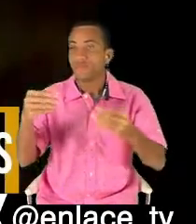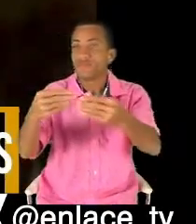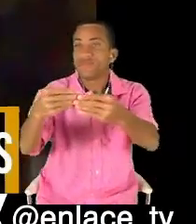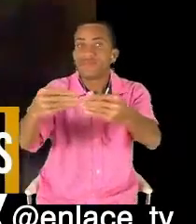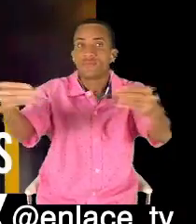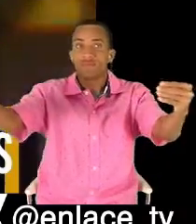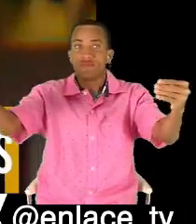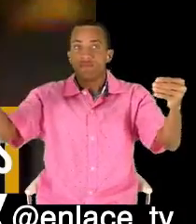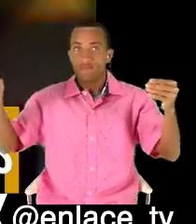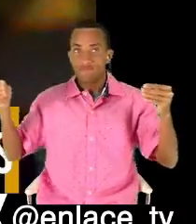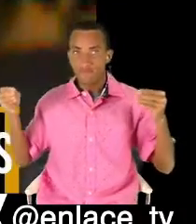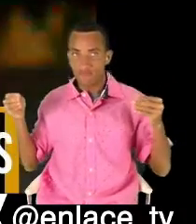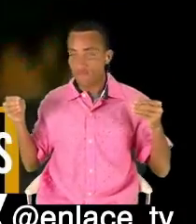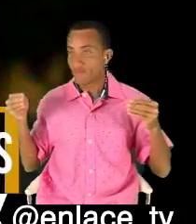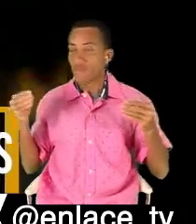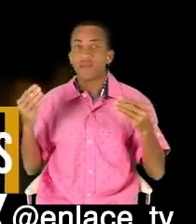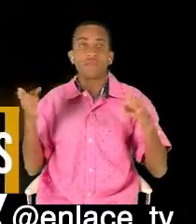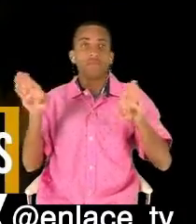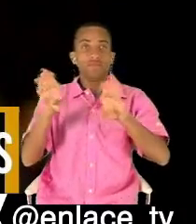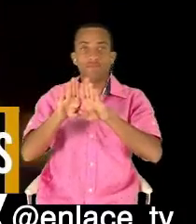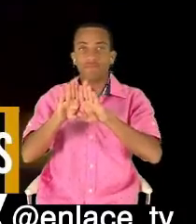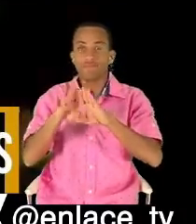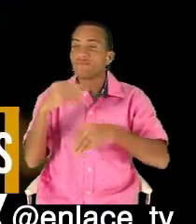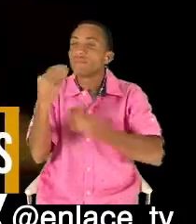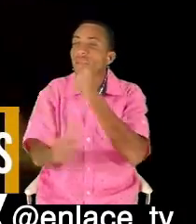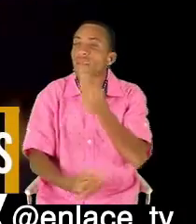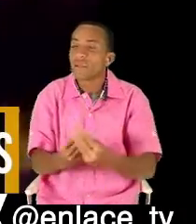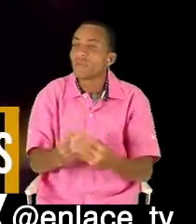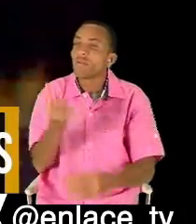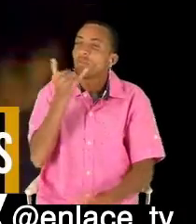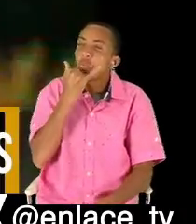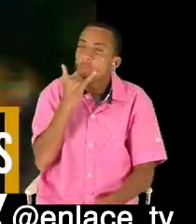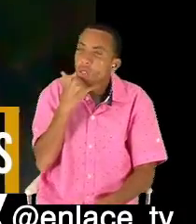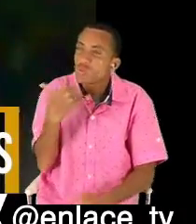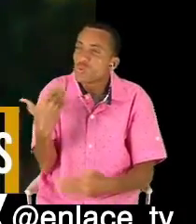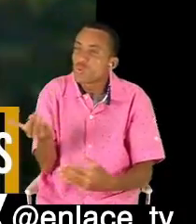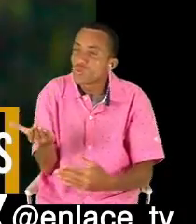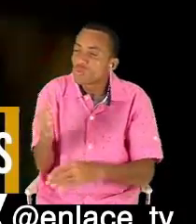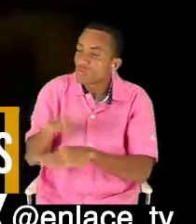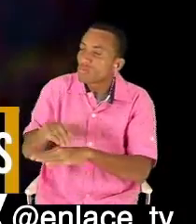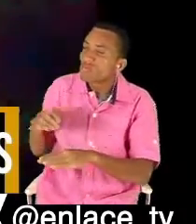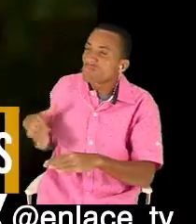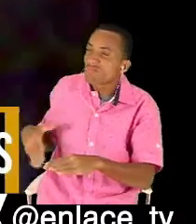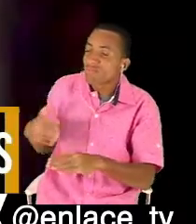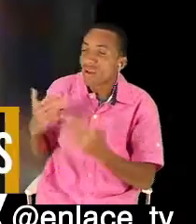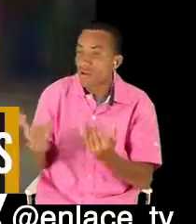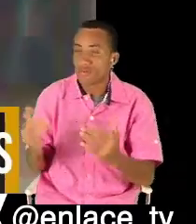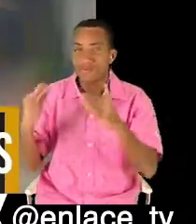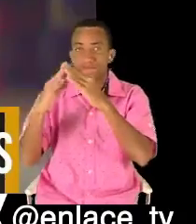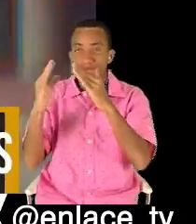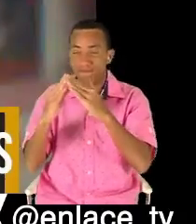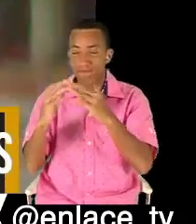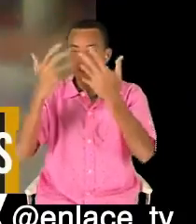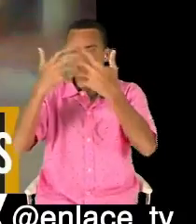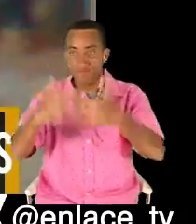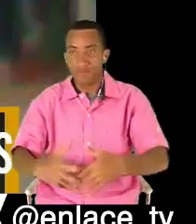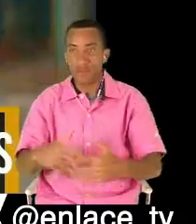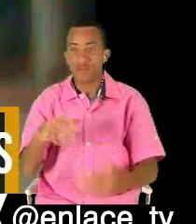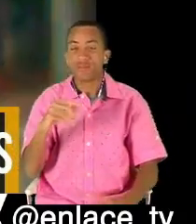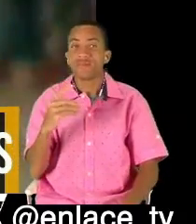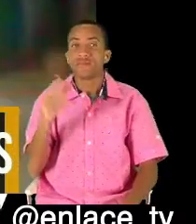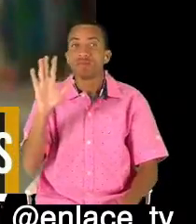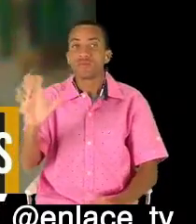están tratando de verificar los organismos de socorro qué fue lo que realmente ocurrió en esta residencia donde opera la empresa de